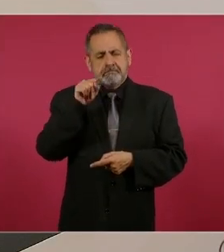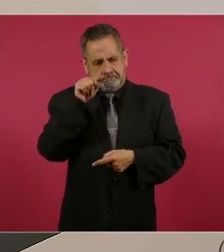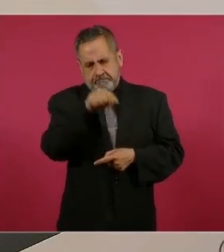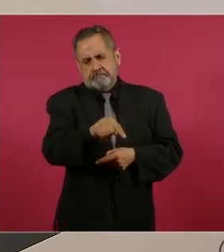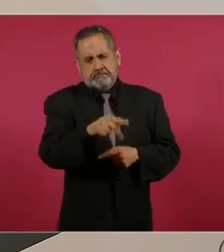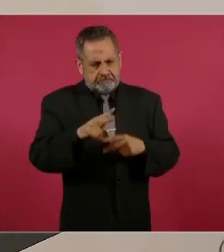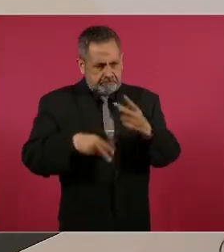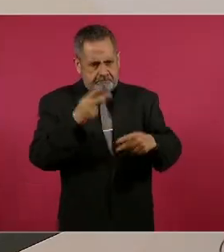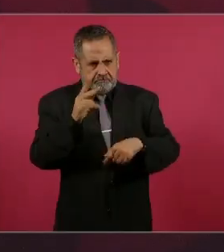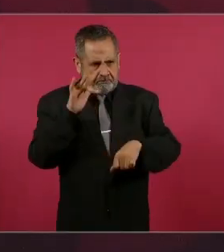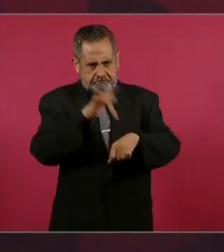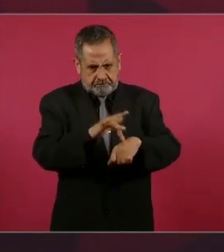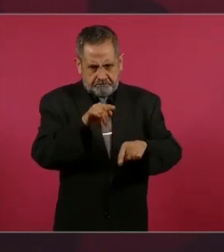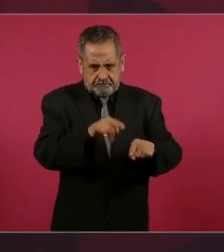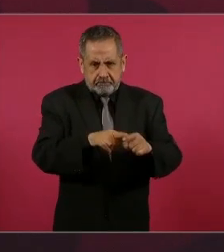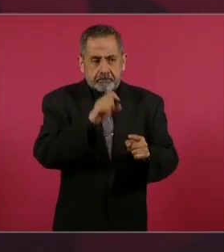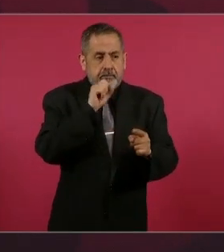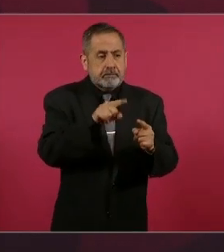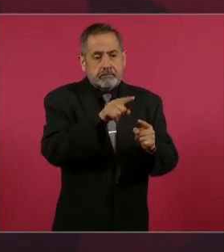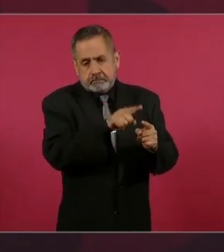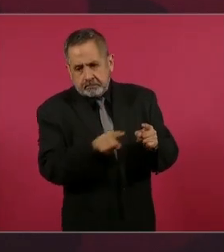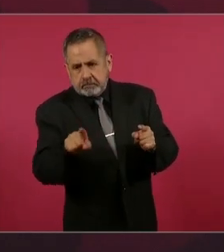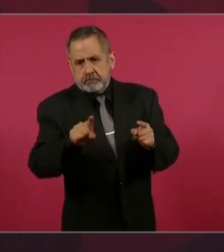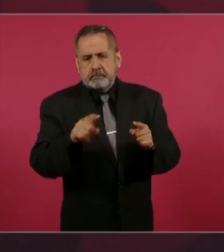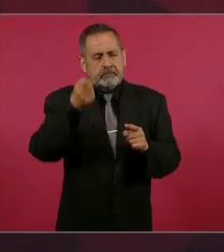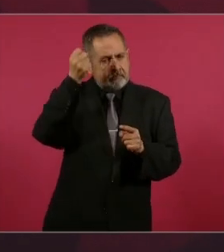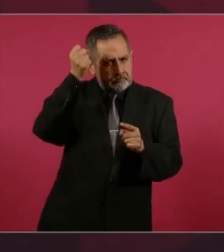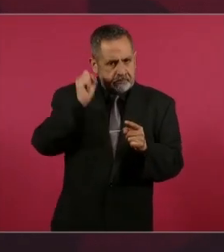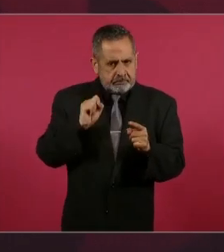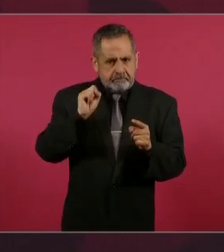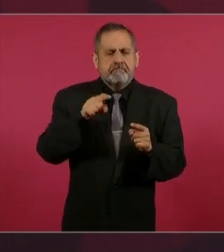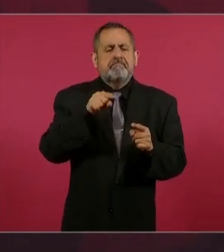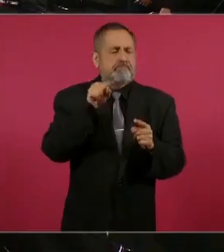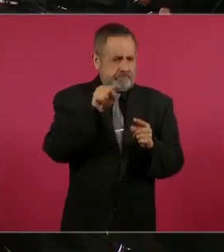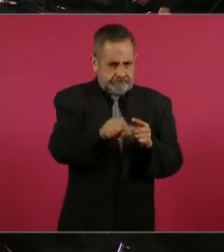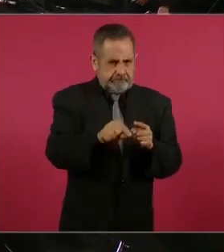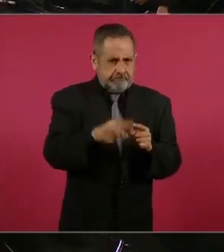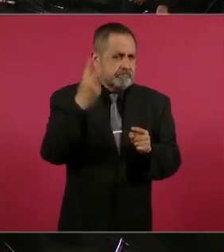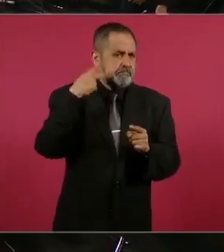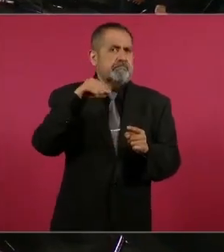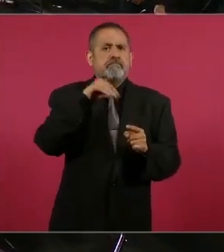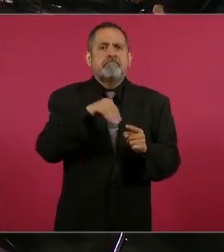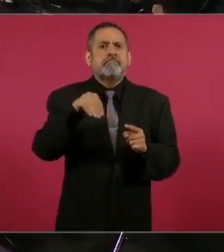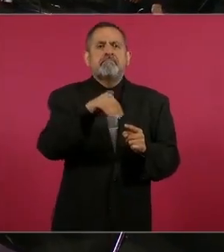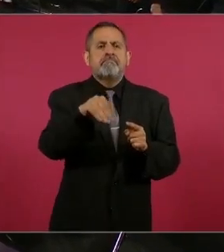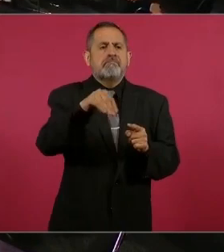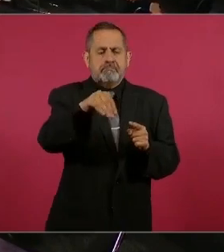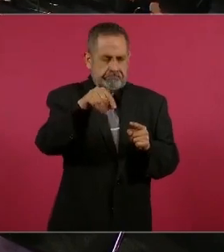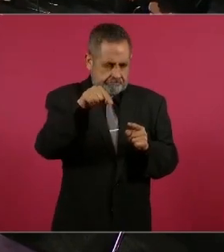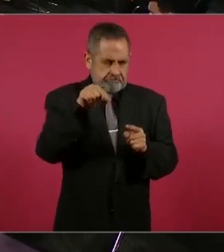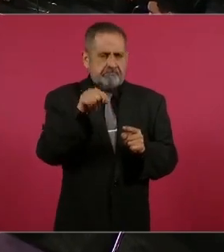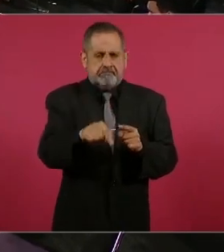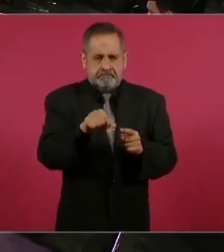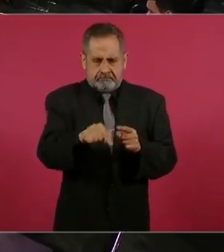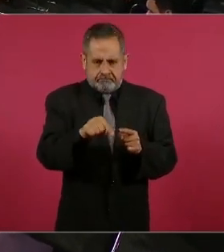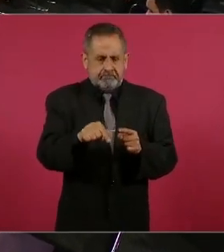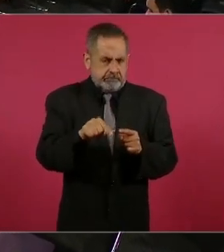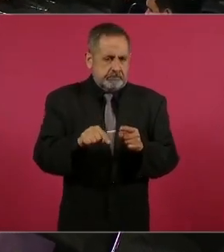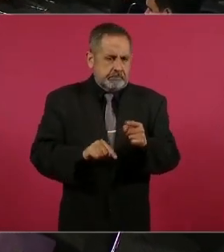y vamos a estar también en Sinaloa en esa gira, o sea,